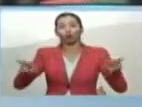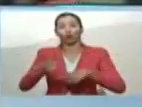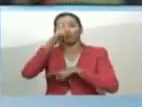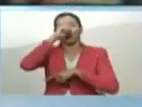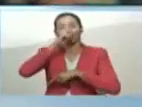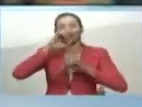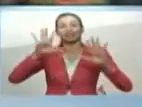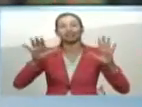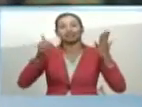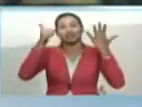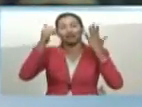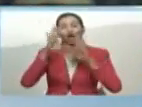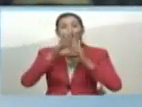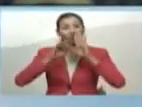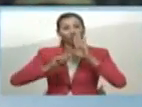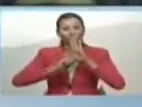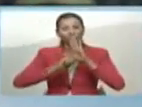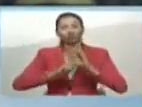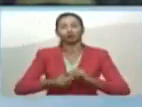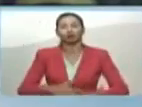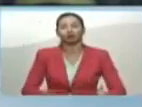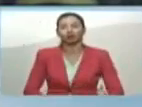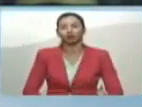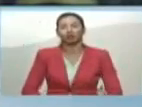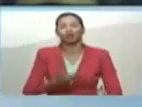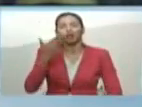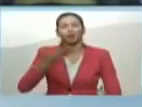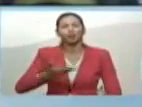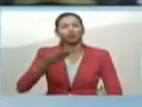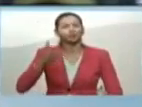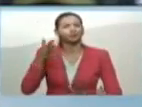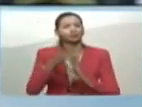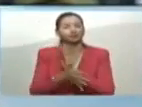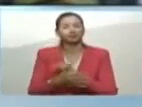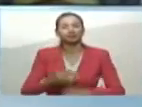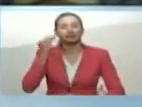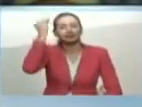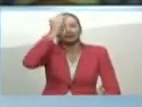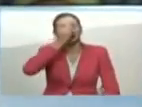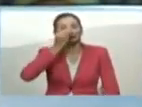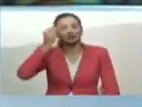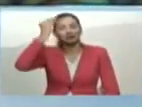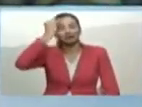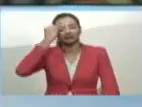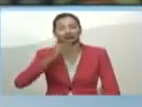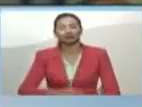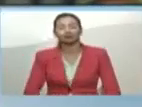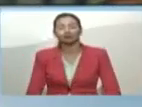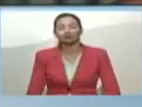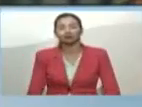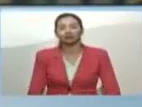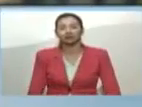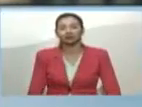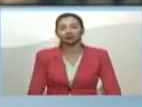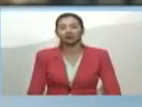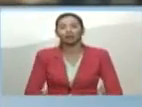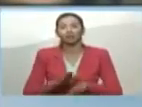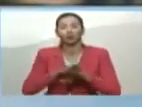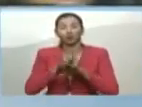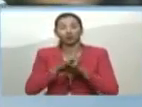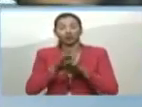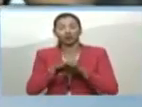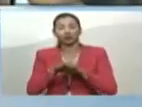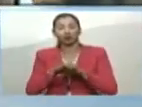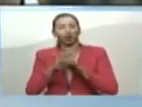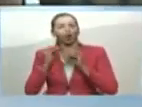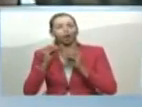años de la Constitución, es importante, presidente, reflexionar frente al espíritu que dio origen